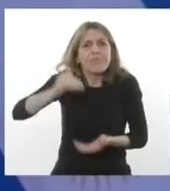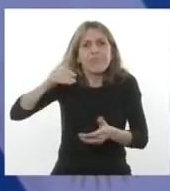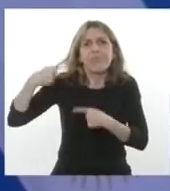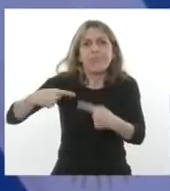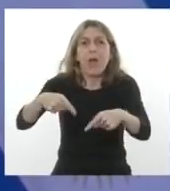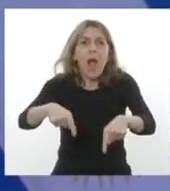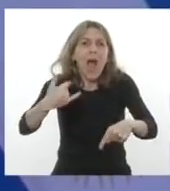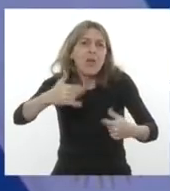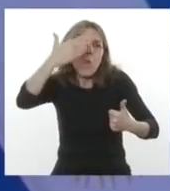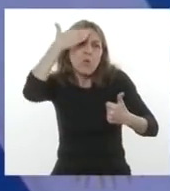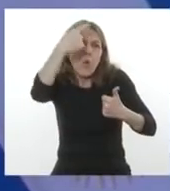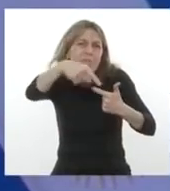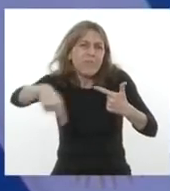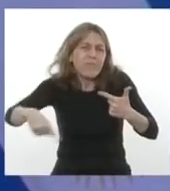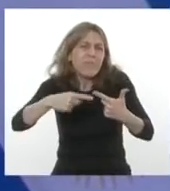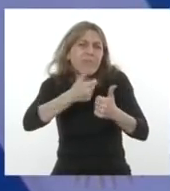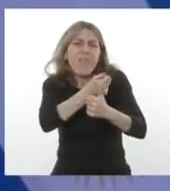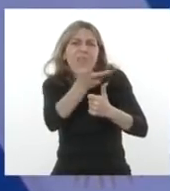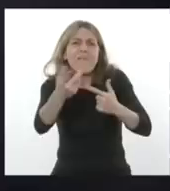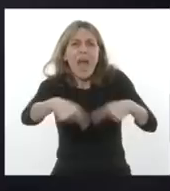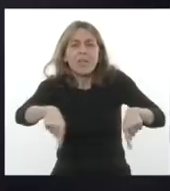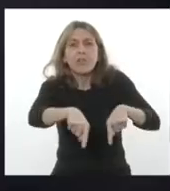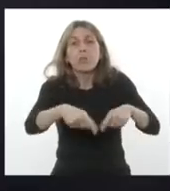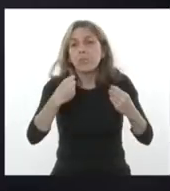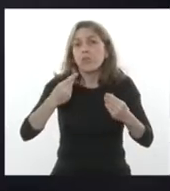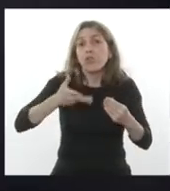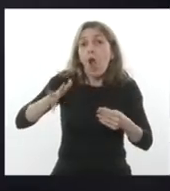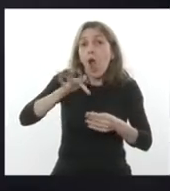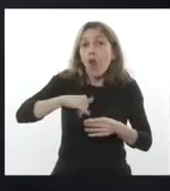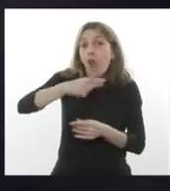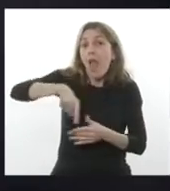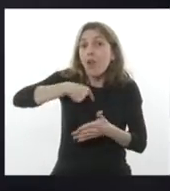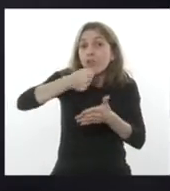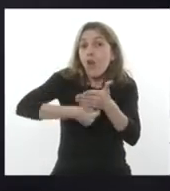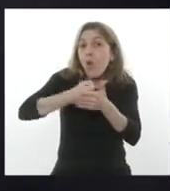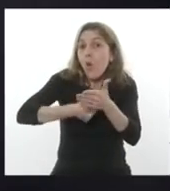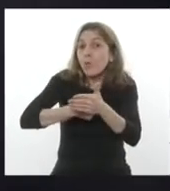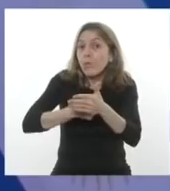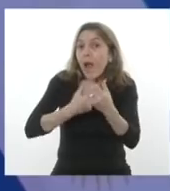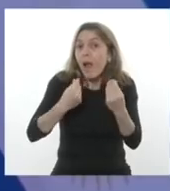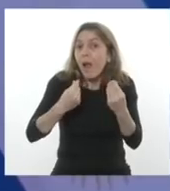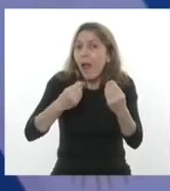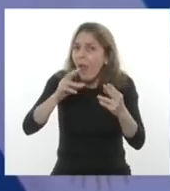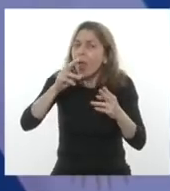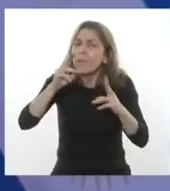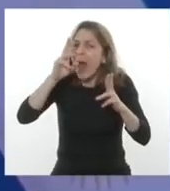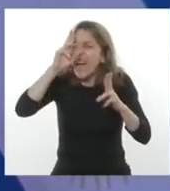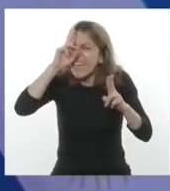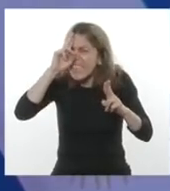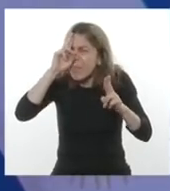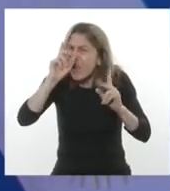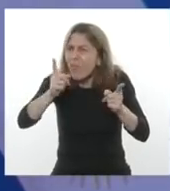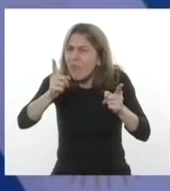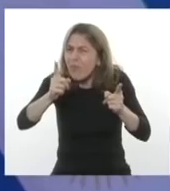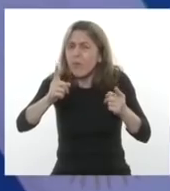mucha diversidad, donde todos los días luchamos para que esa diversidad sea un motivo de